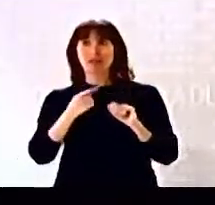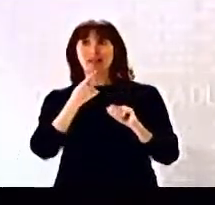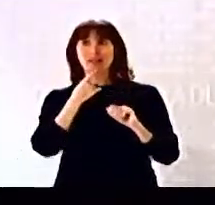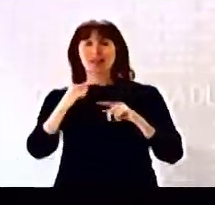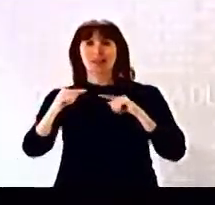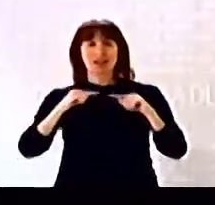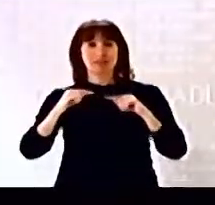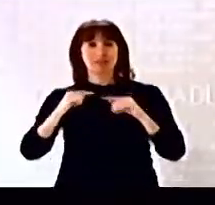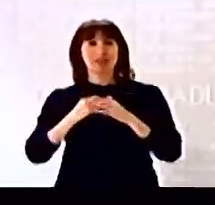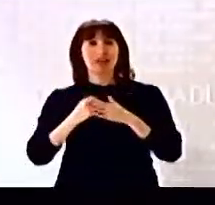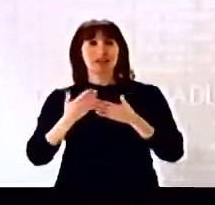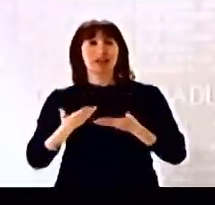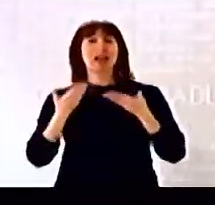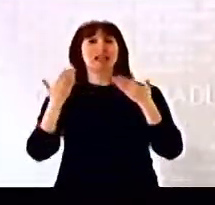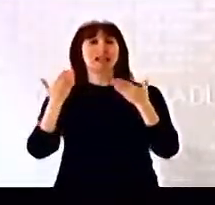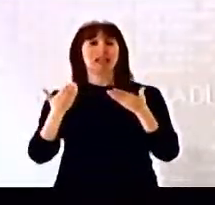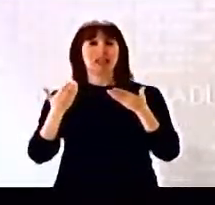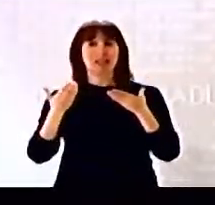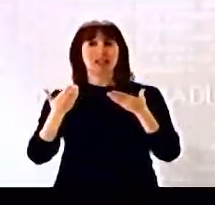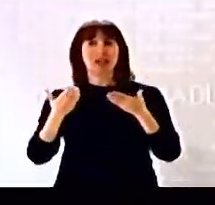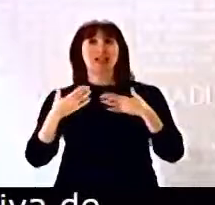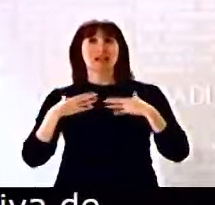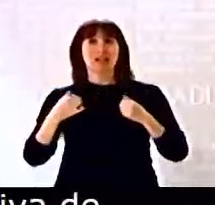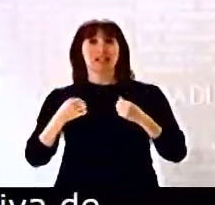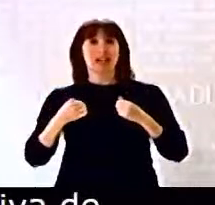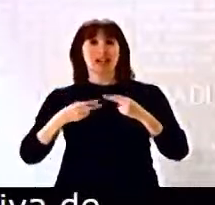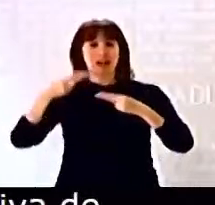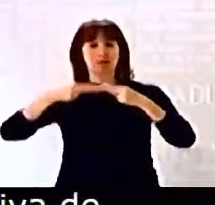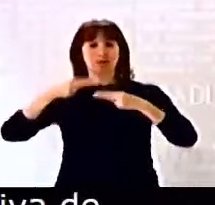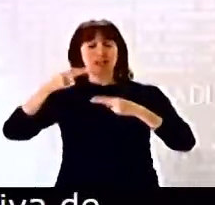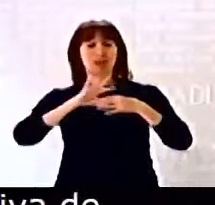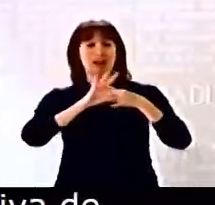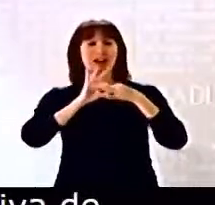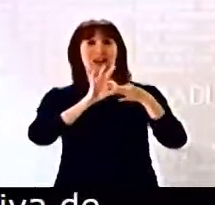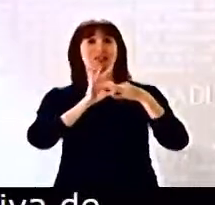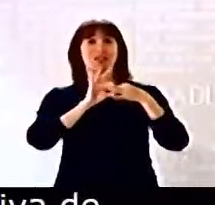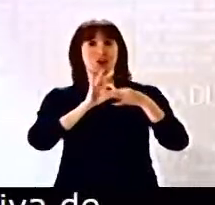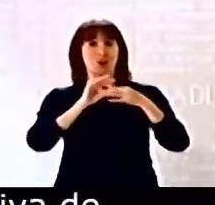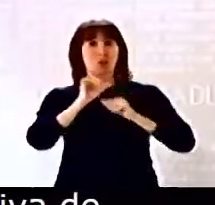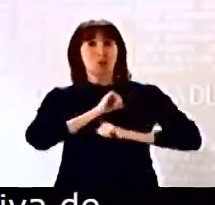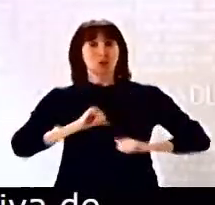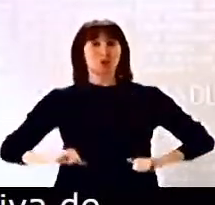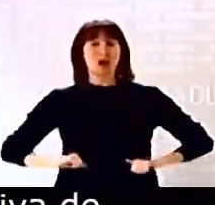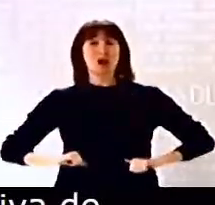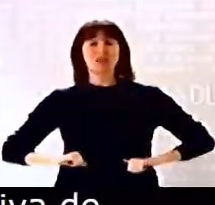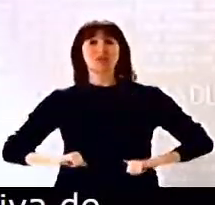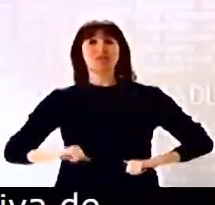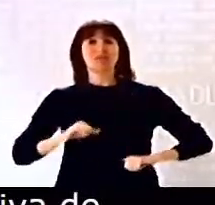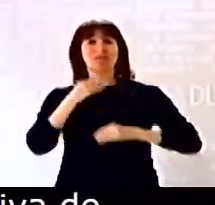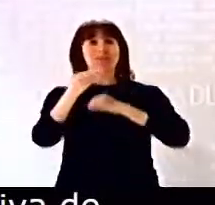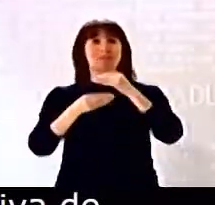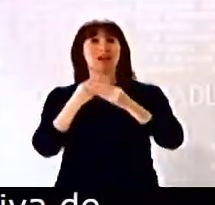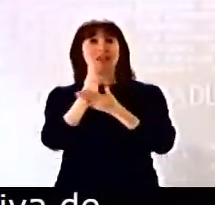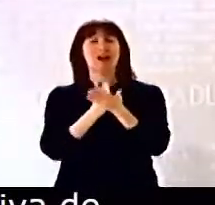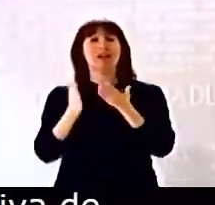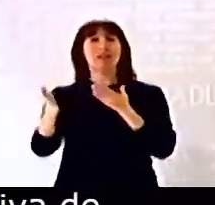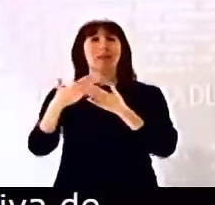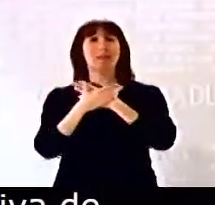Asistencia Sanitaria Transfronteriza, las relaciones con el país vecino se establecen a través del Ministerio de